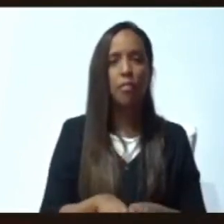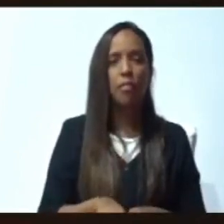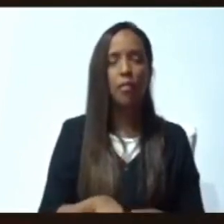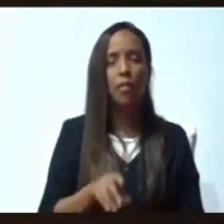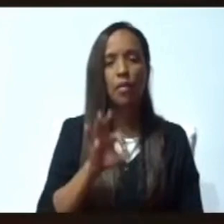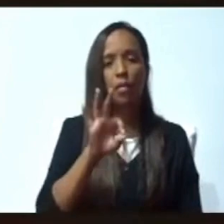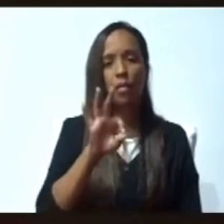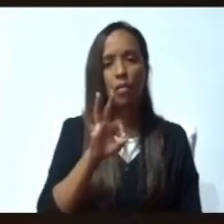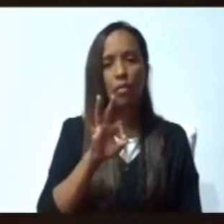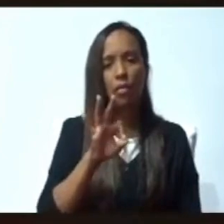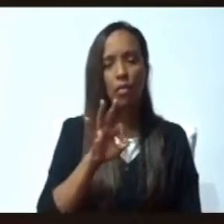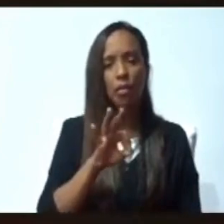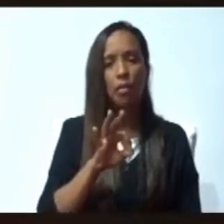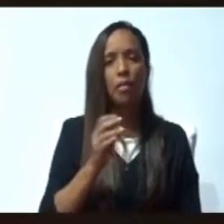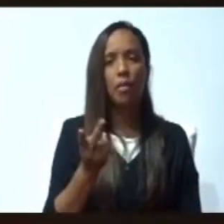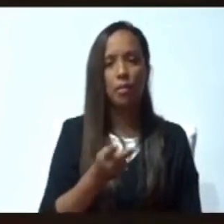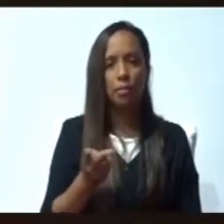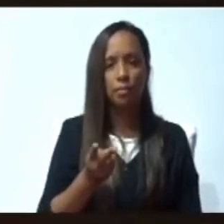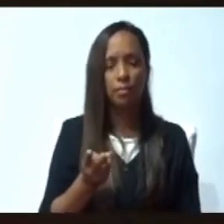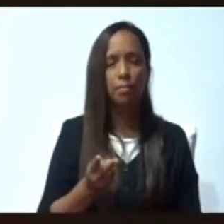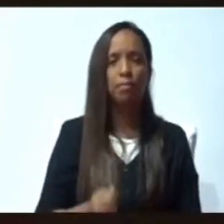mundo. A partir de este momento.